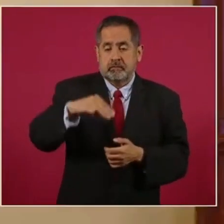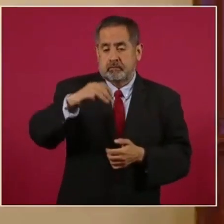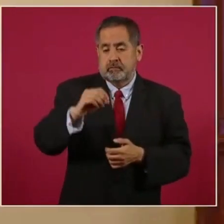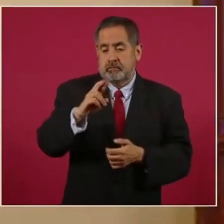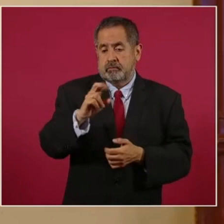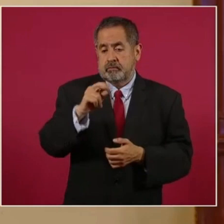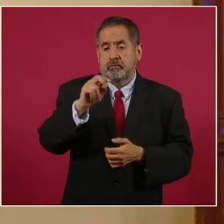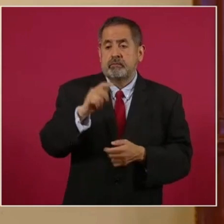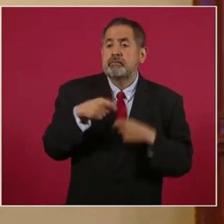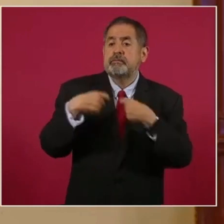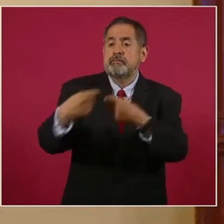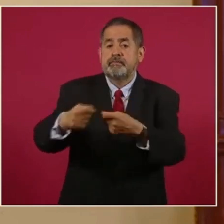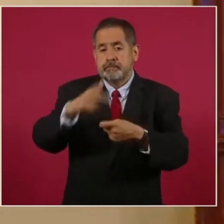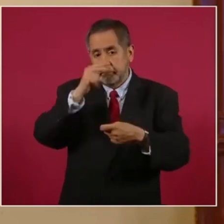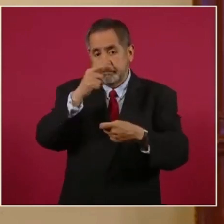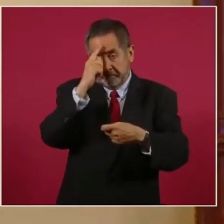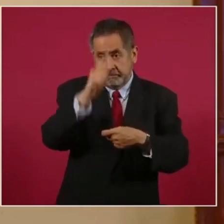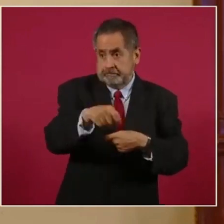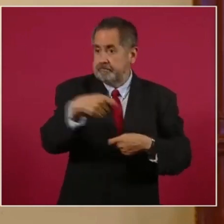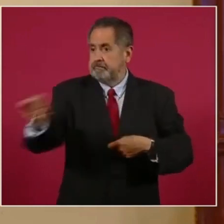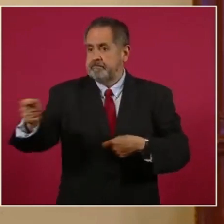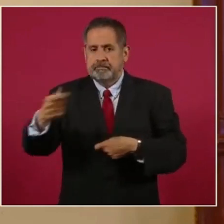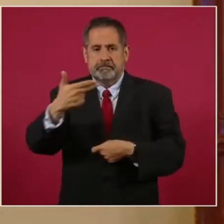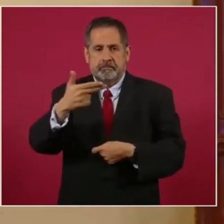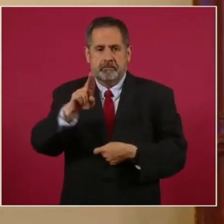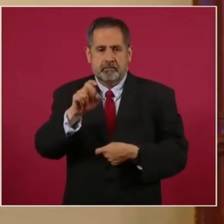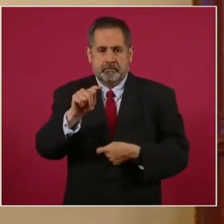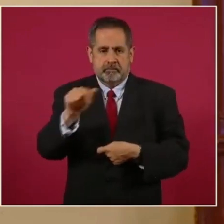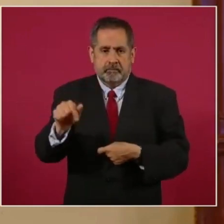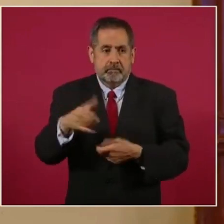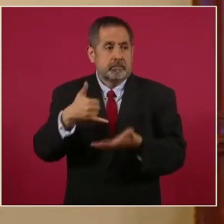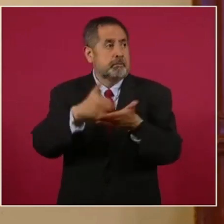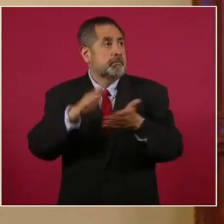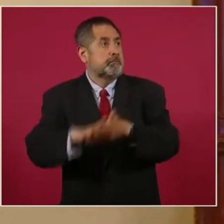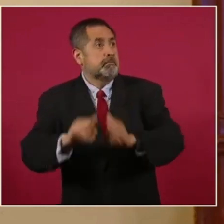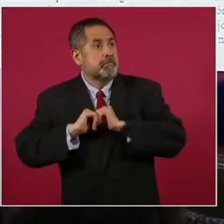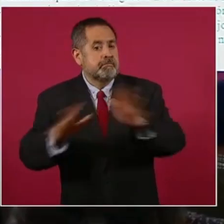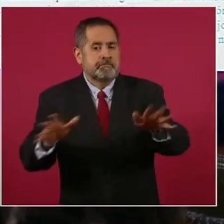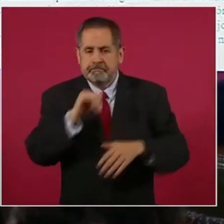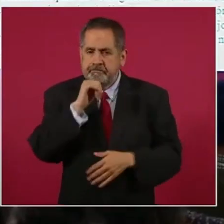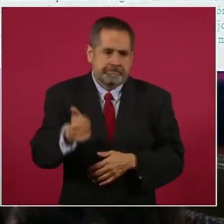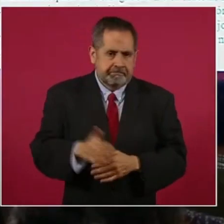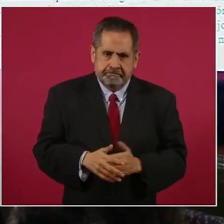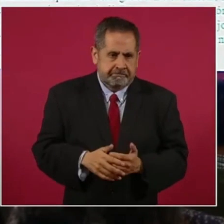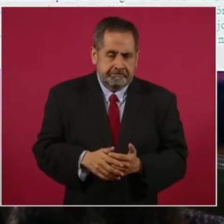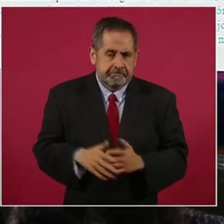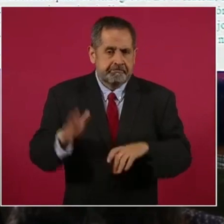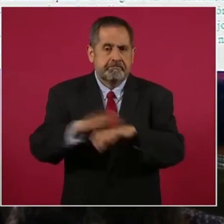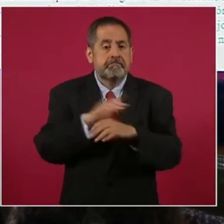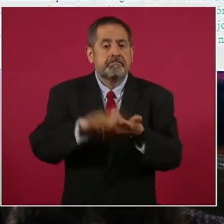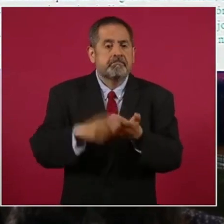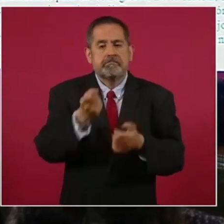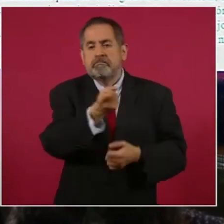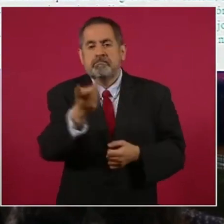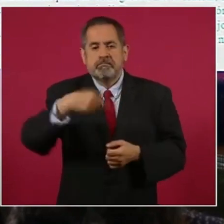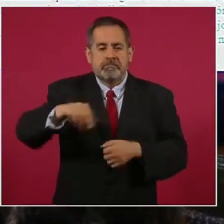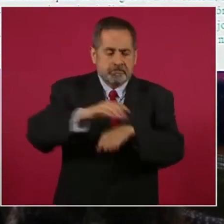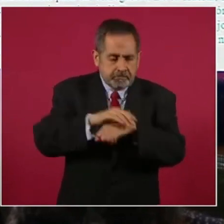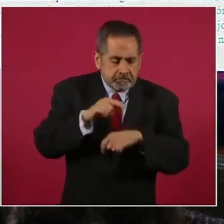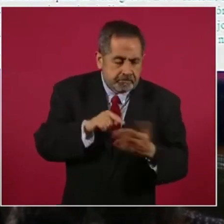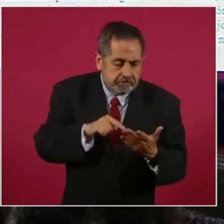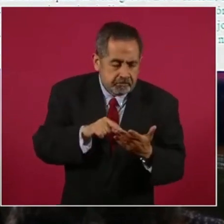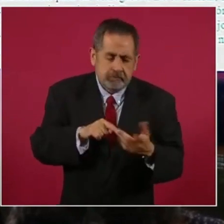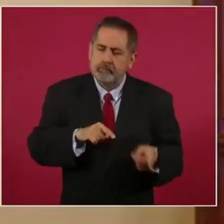Hermosillo para ser entregado a De la Huerta, finalmente no se publicó porque sus amigos lo consideraron